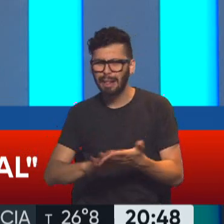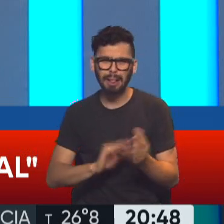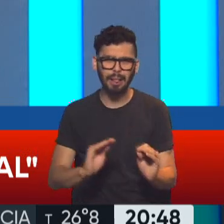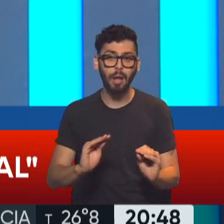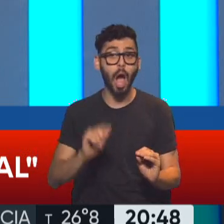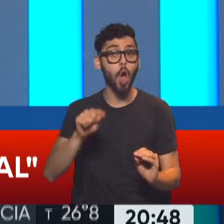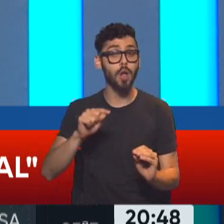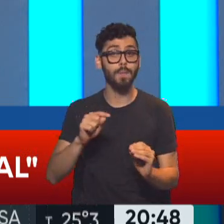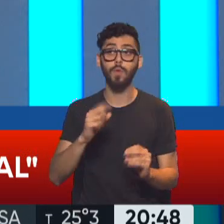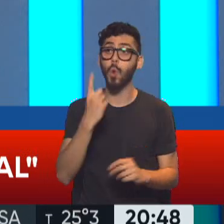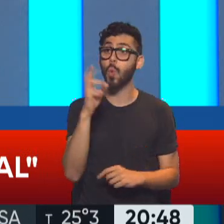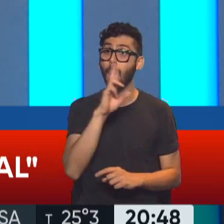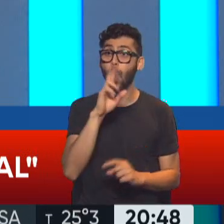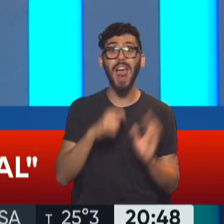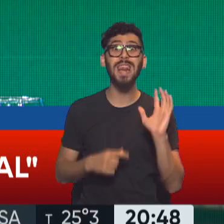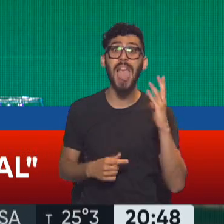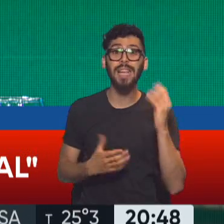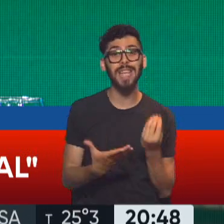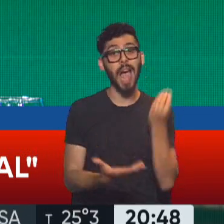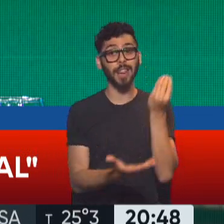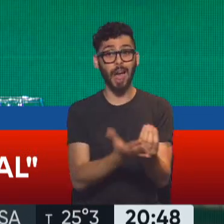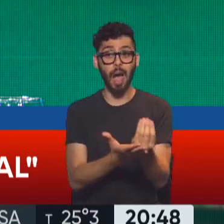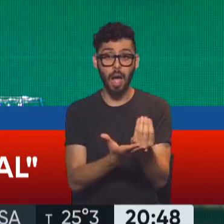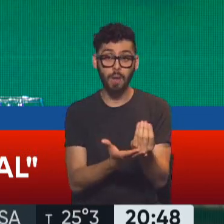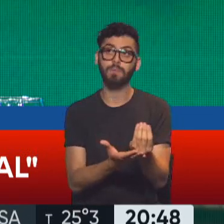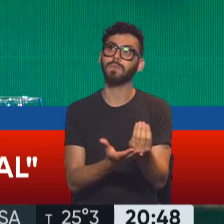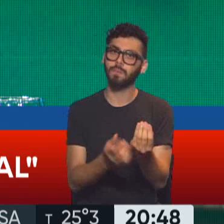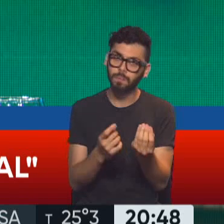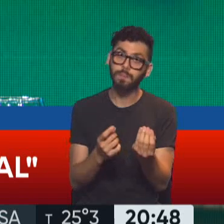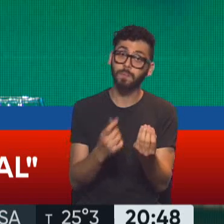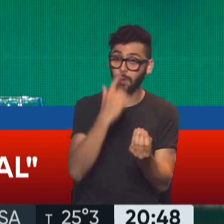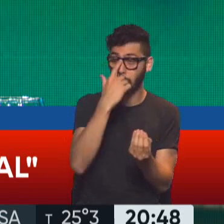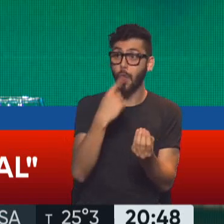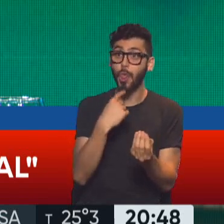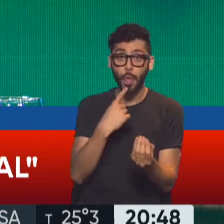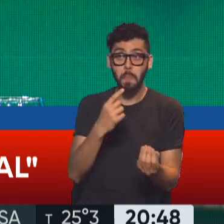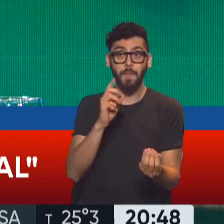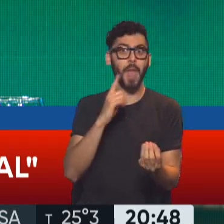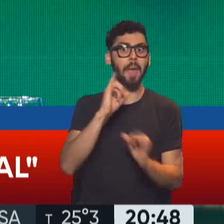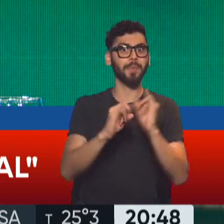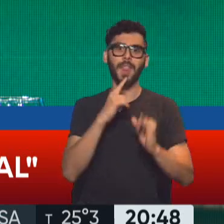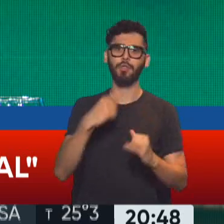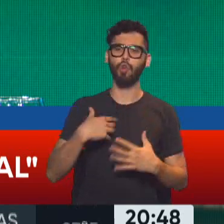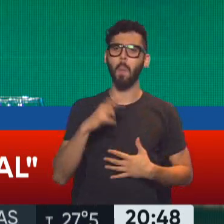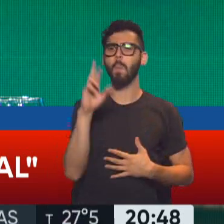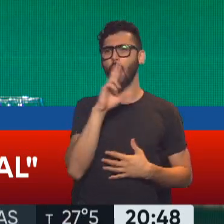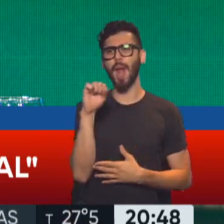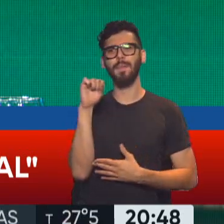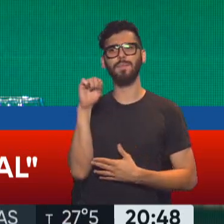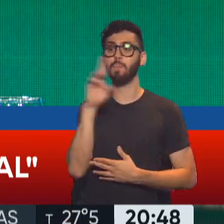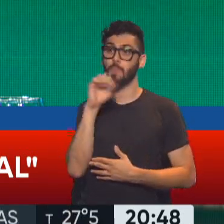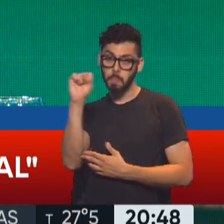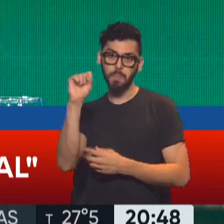una mujer que además es de izquierda. ¿Y con qué discurso, no? Porque ella se reivindica como una mujer de izquierda, feminista,